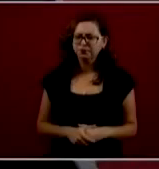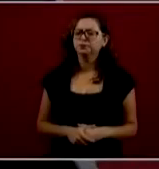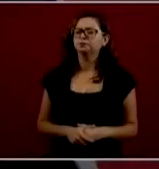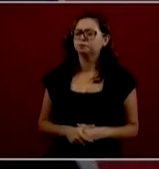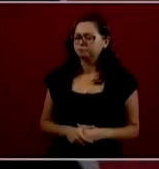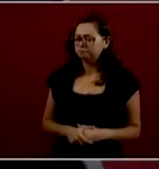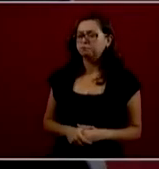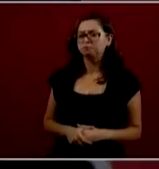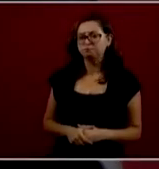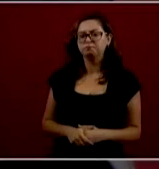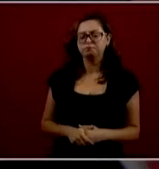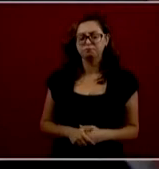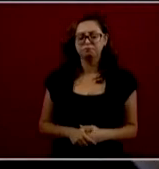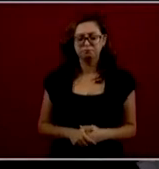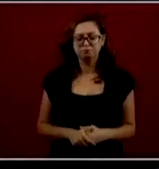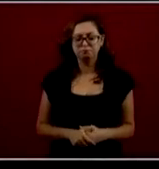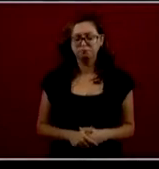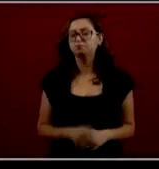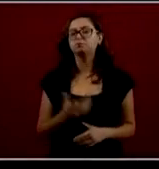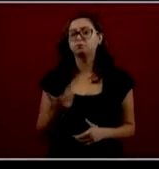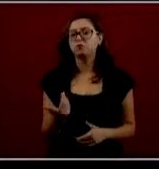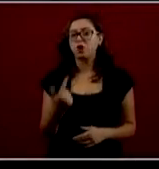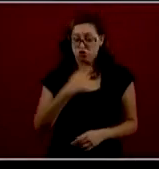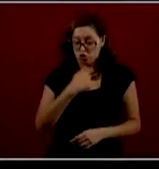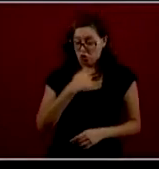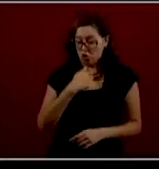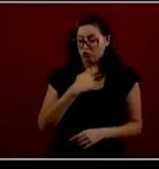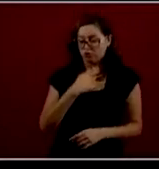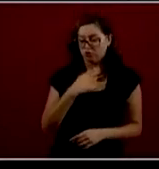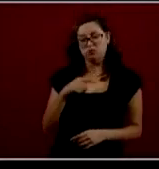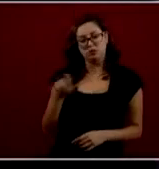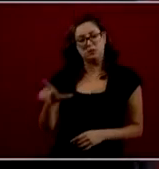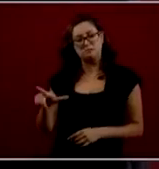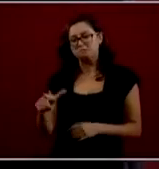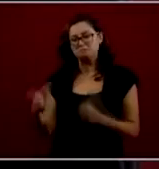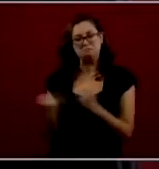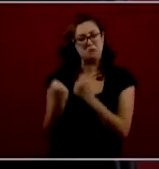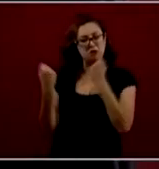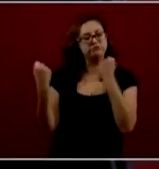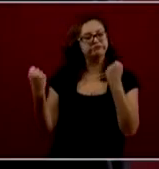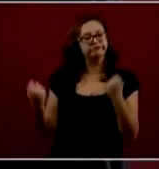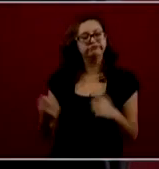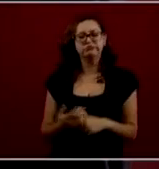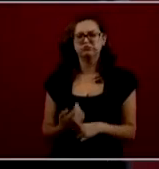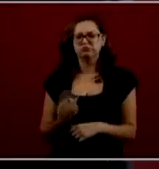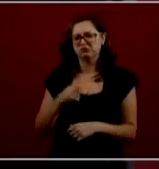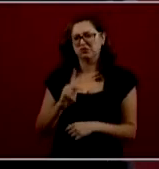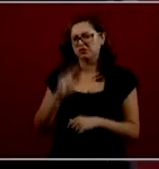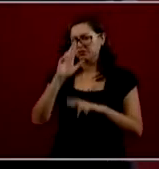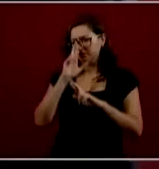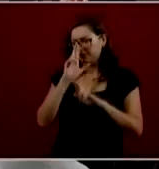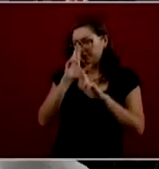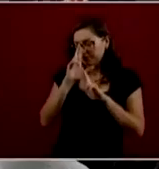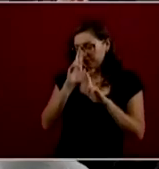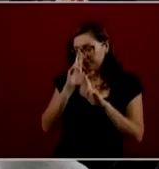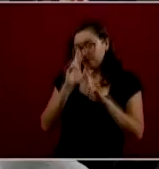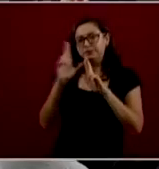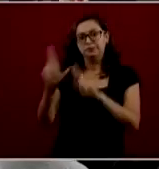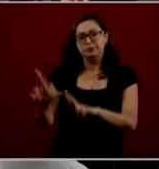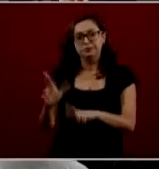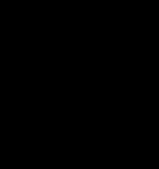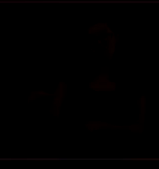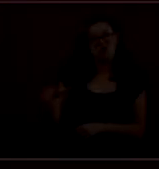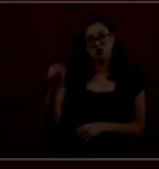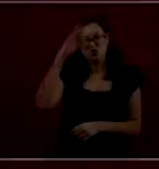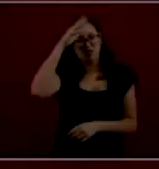diferencias con él yo lo respeto mucho pero estamos en un proceso de transformación